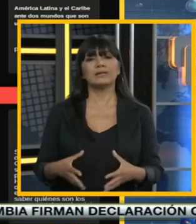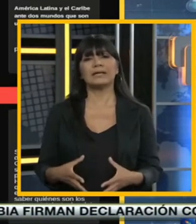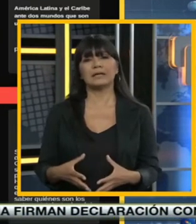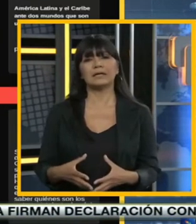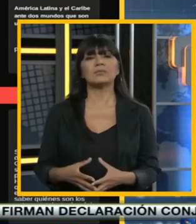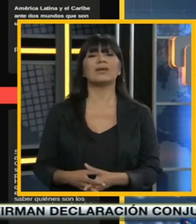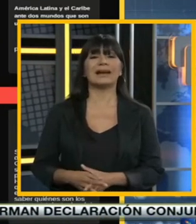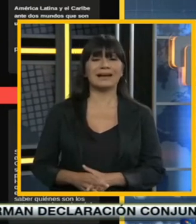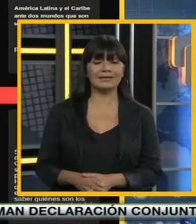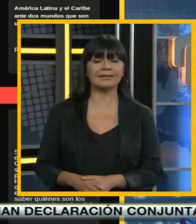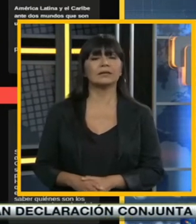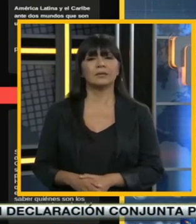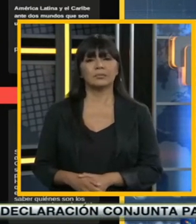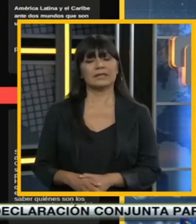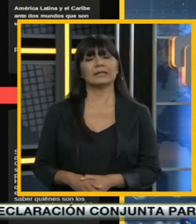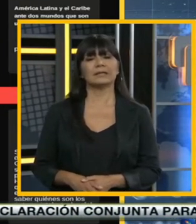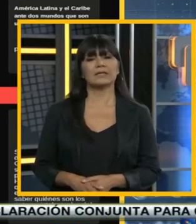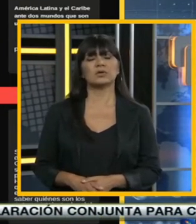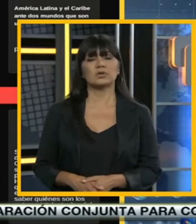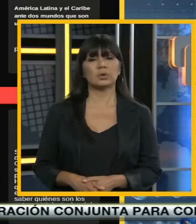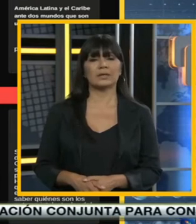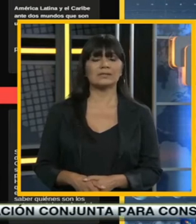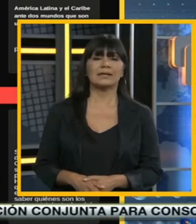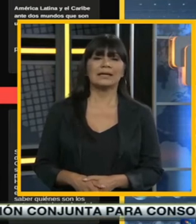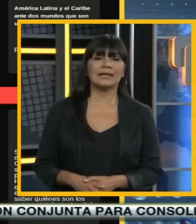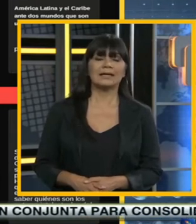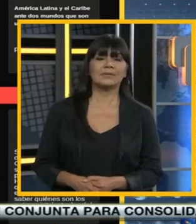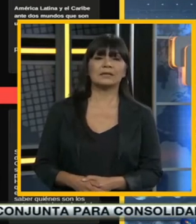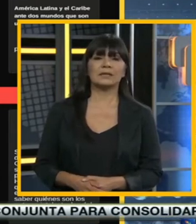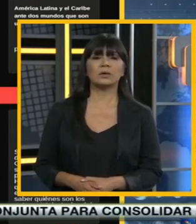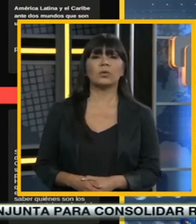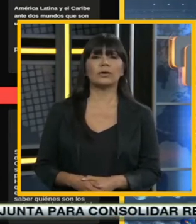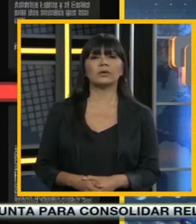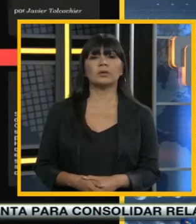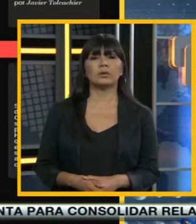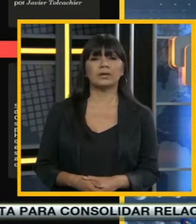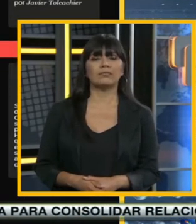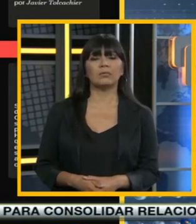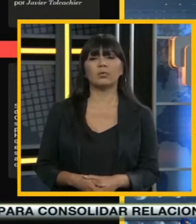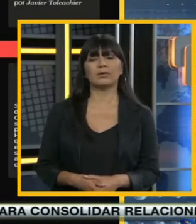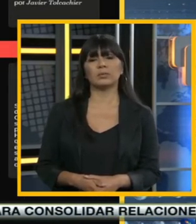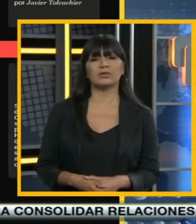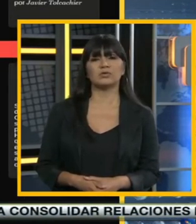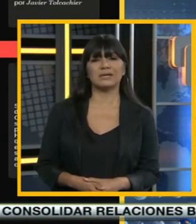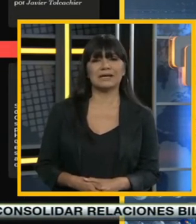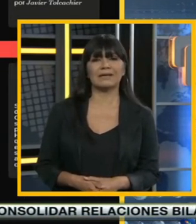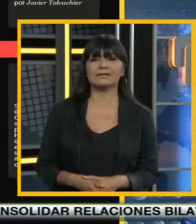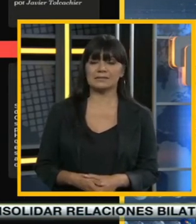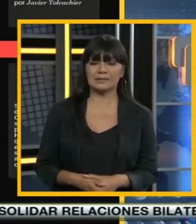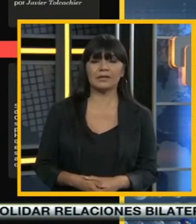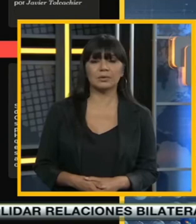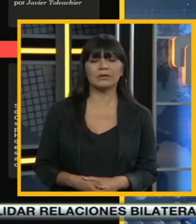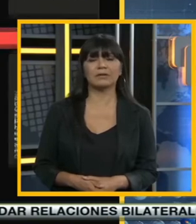el multilateralismo y la Carta vigente de Naciones Unidas. El representante cubano indicó que fue momento para